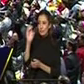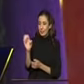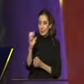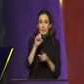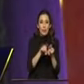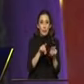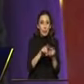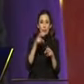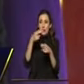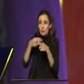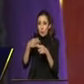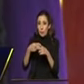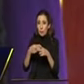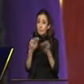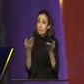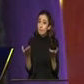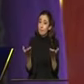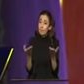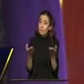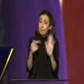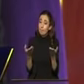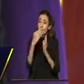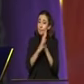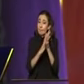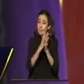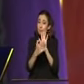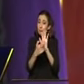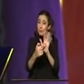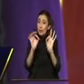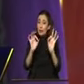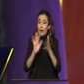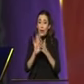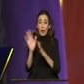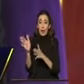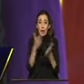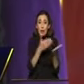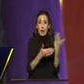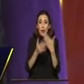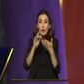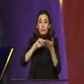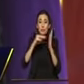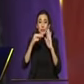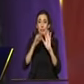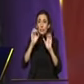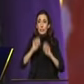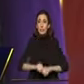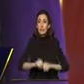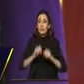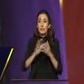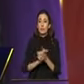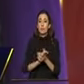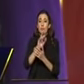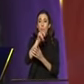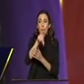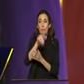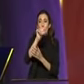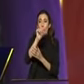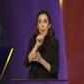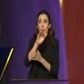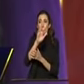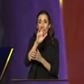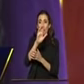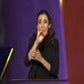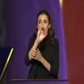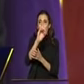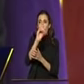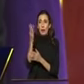coincidencia, ¿verdad? Algo debe significar. A lo mejor es una coincidencia significativa. Patricio, qué grato y